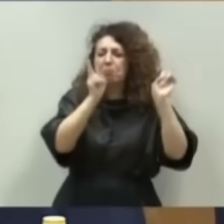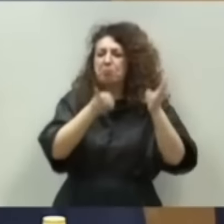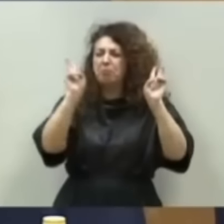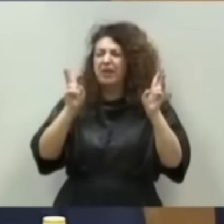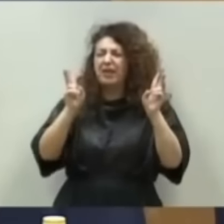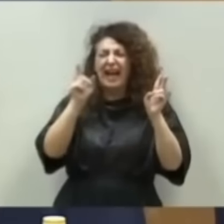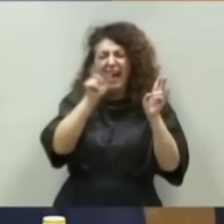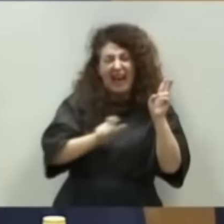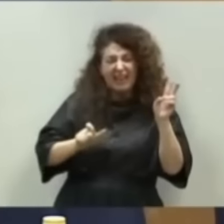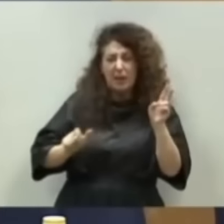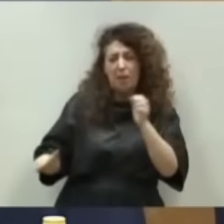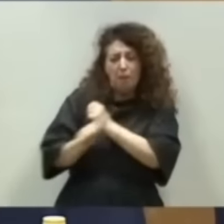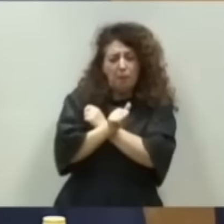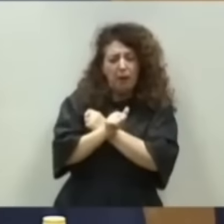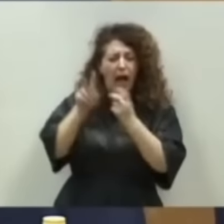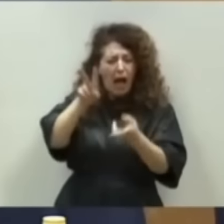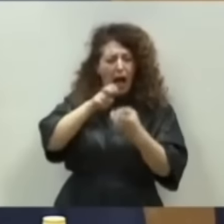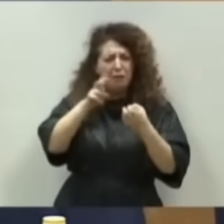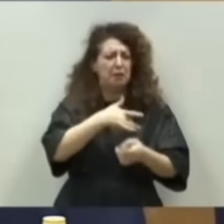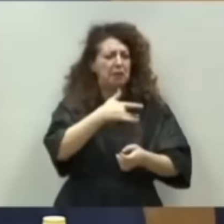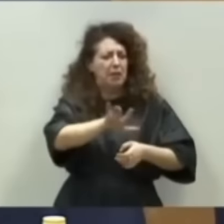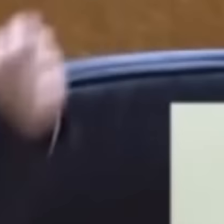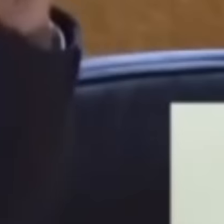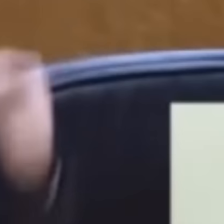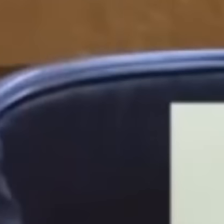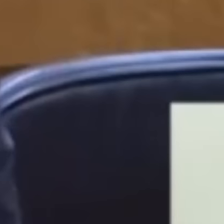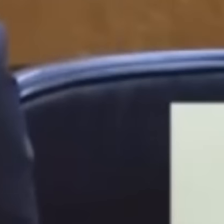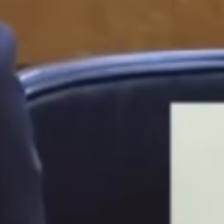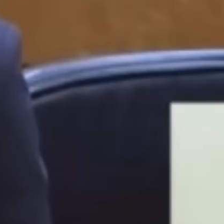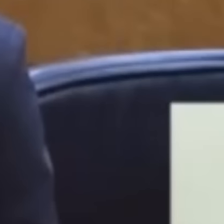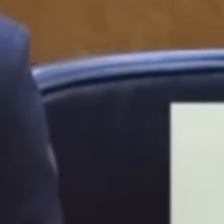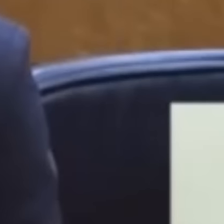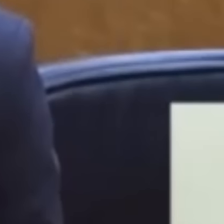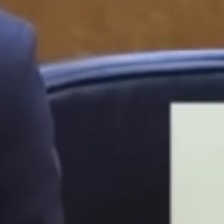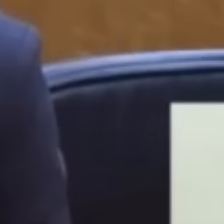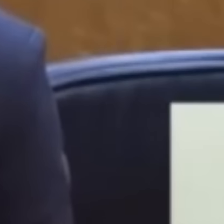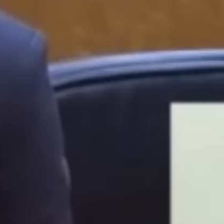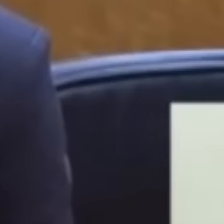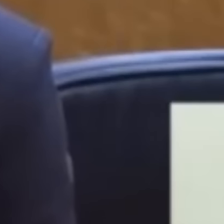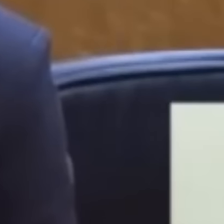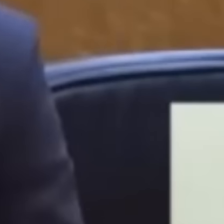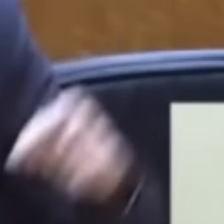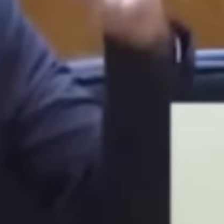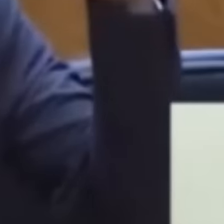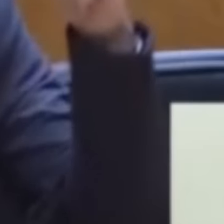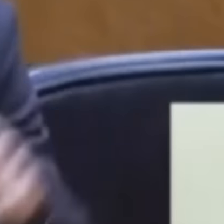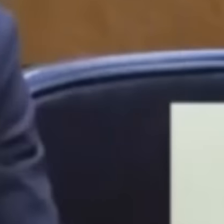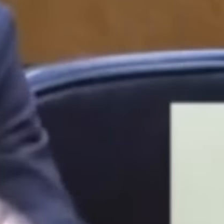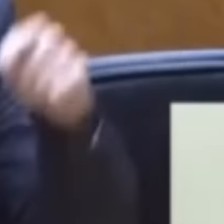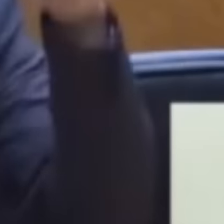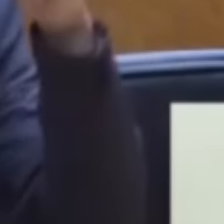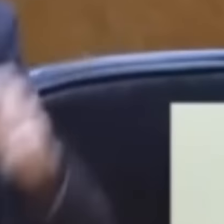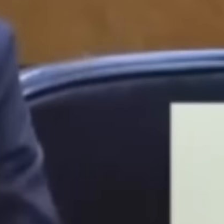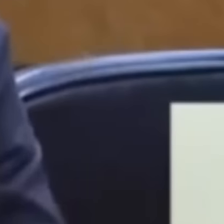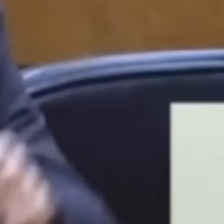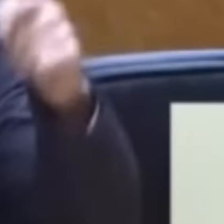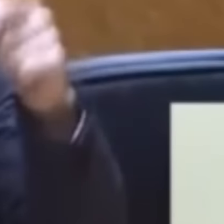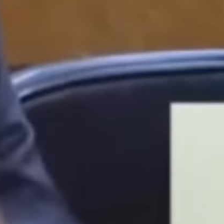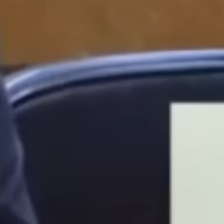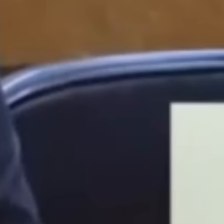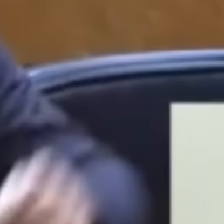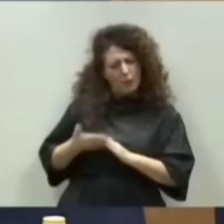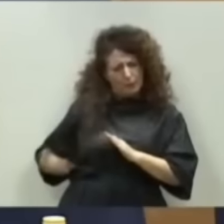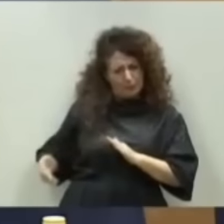que defraudaban Hacienda y se rescataba a las entidades financieras, mientras a las familias españolas se les aplicaba una estrategia de devaluación